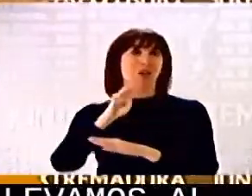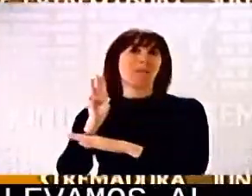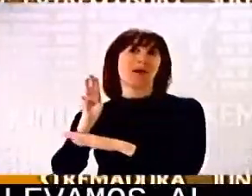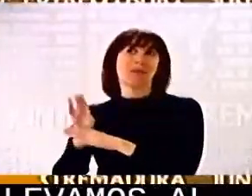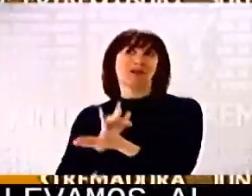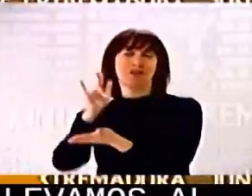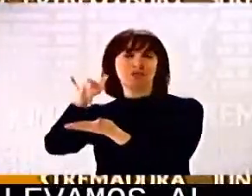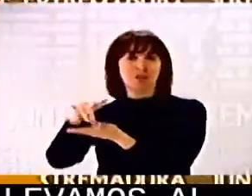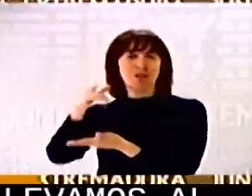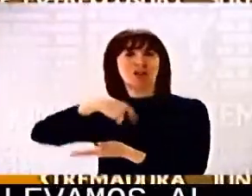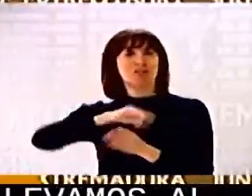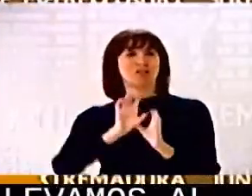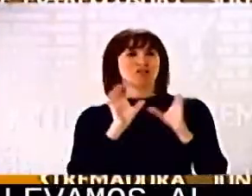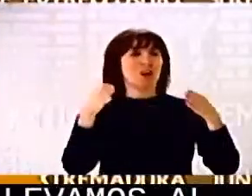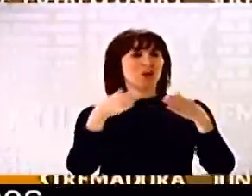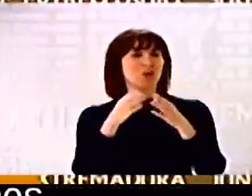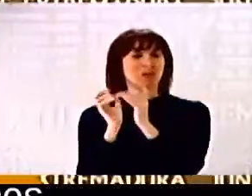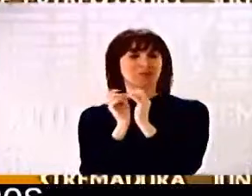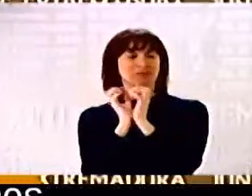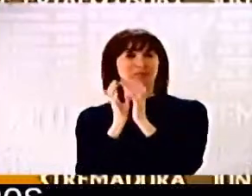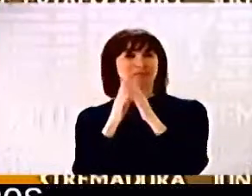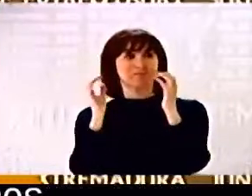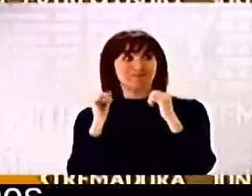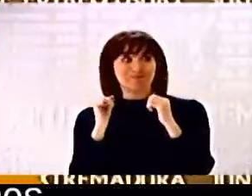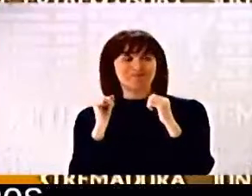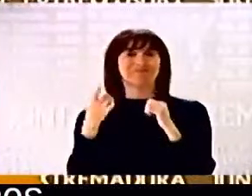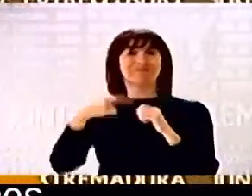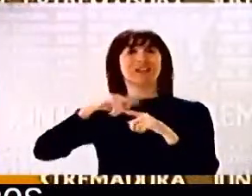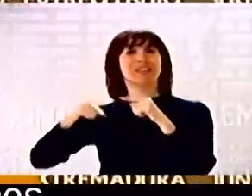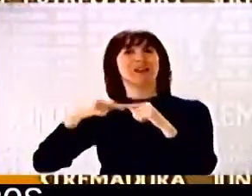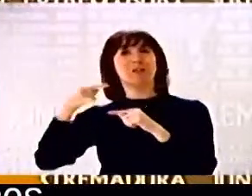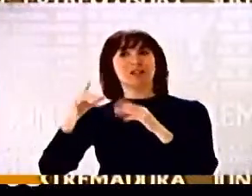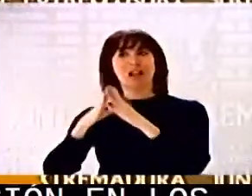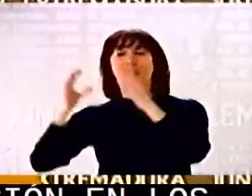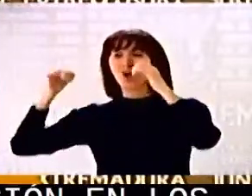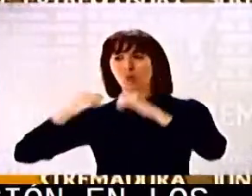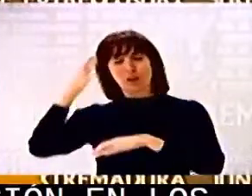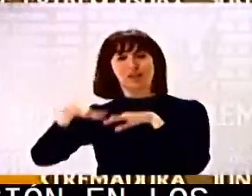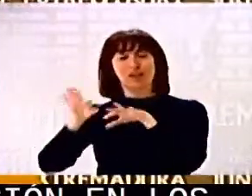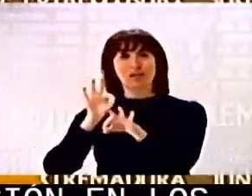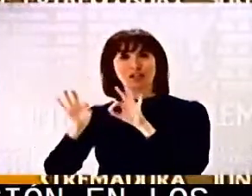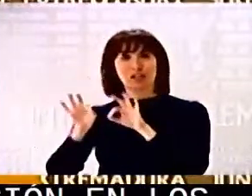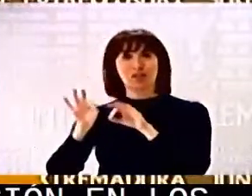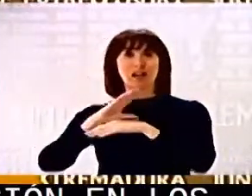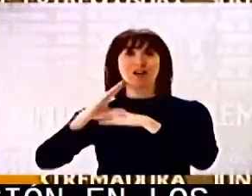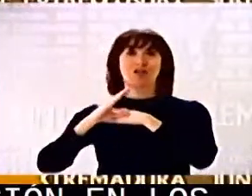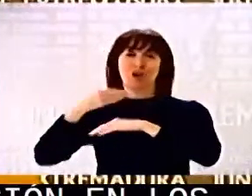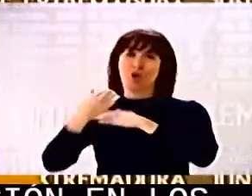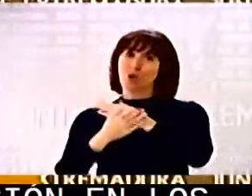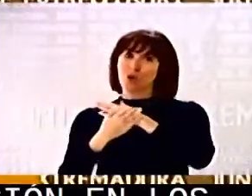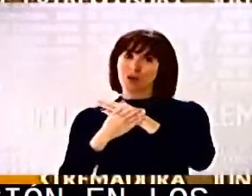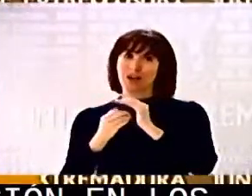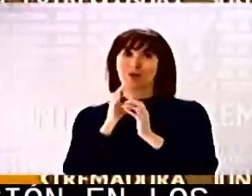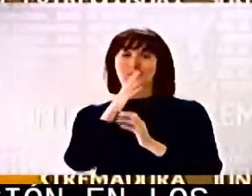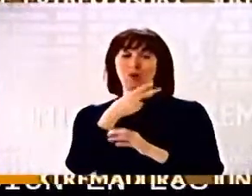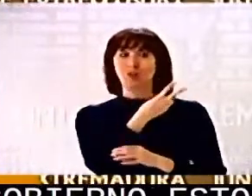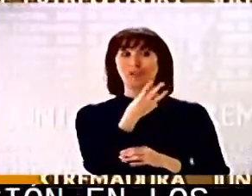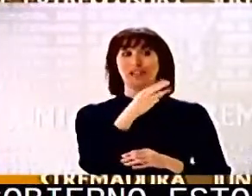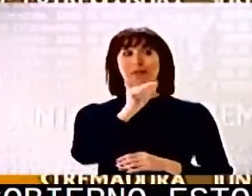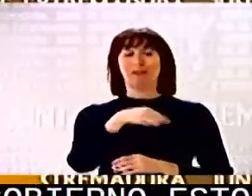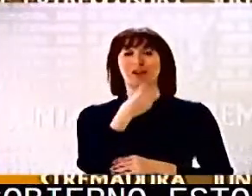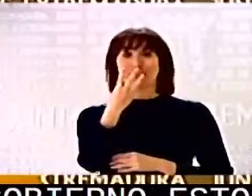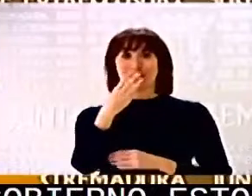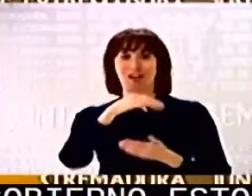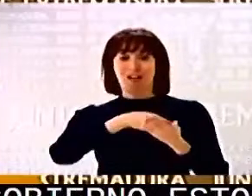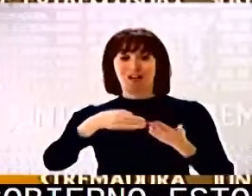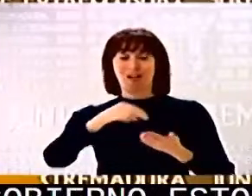y se lo contamos a los grupos parlamentarios, luego tienen su plasmación en los acuerdos y decisiones del Consejo de Gobierno. Estos 23 millones de euros de